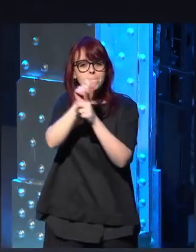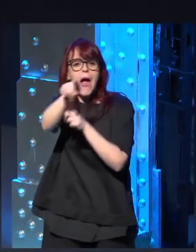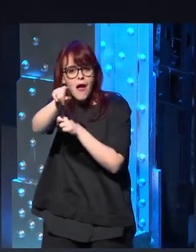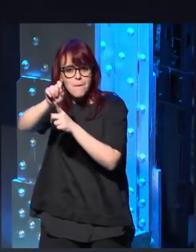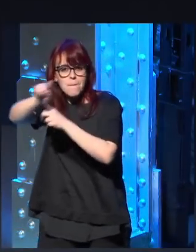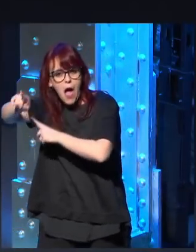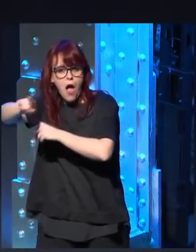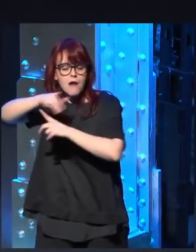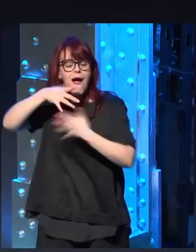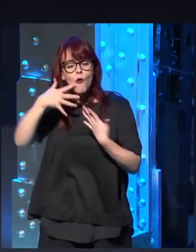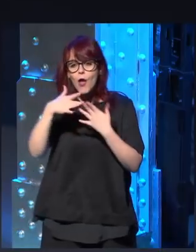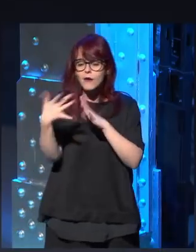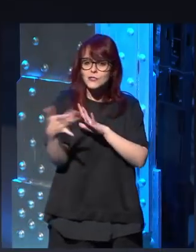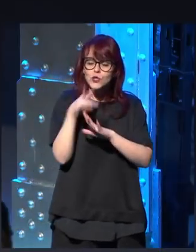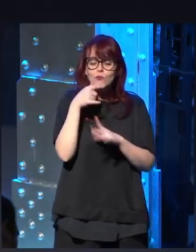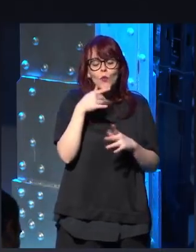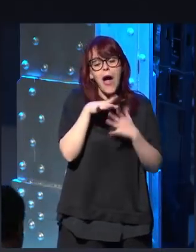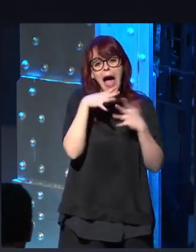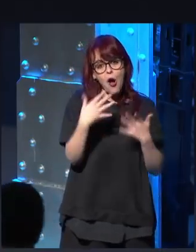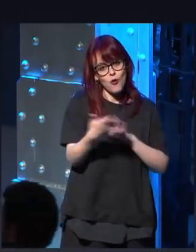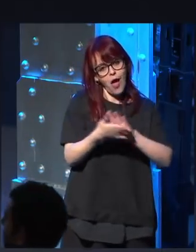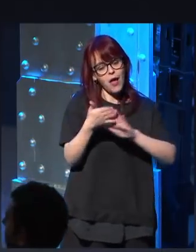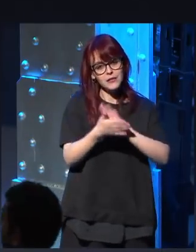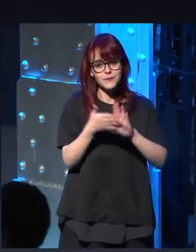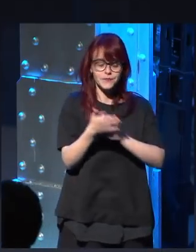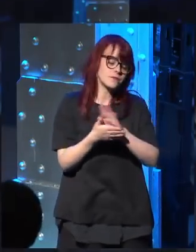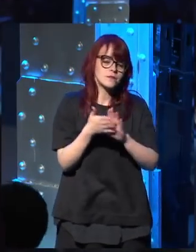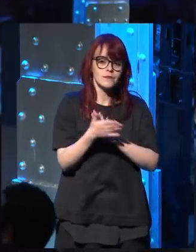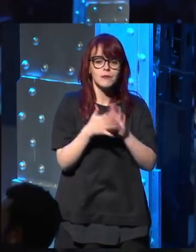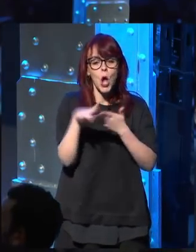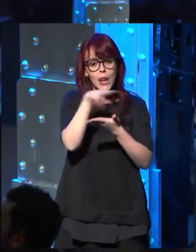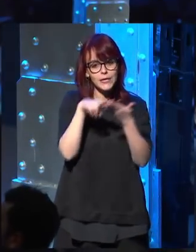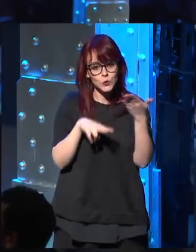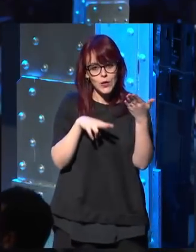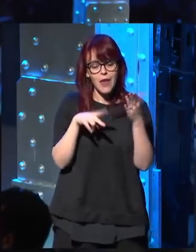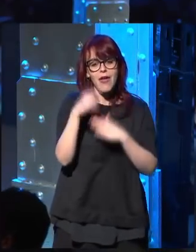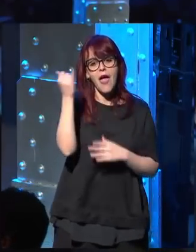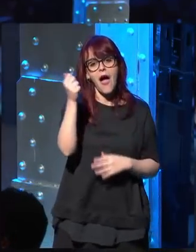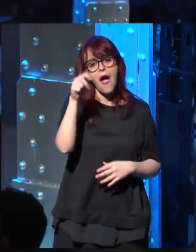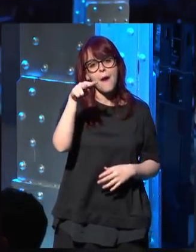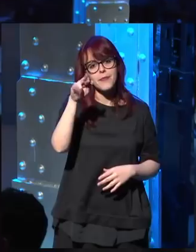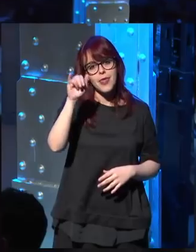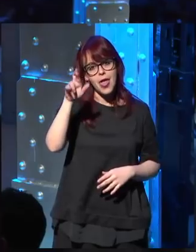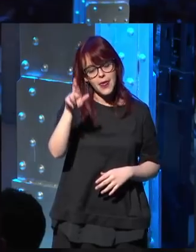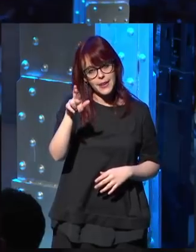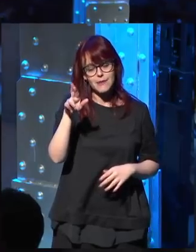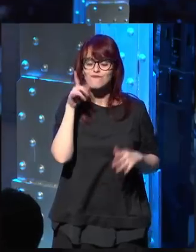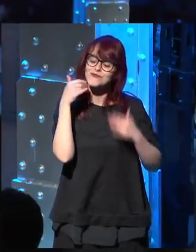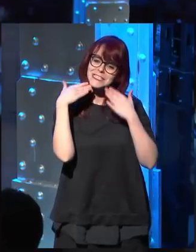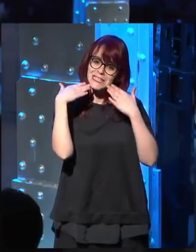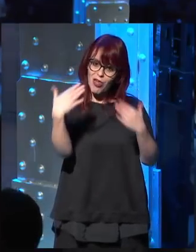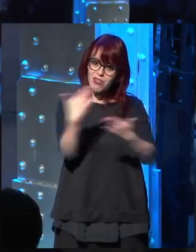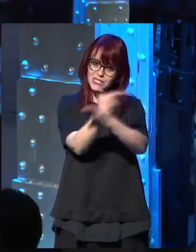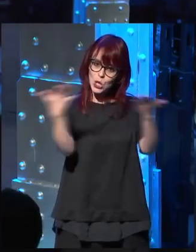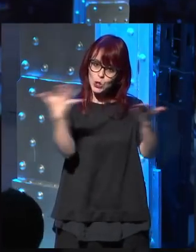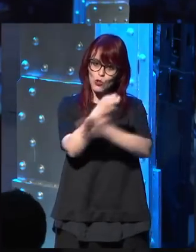Entonces, bueno, vamos a terminar con la lectura de Javier, y muchas gracias